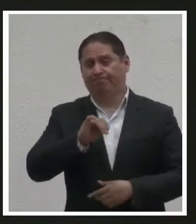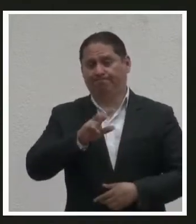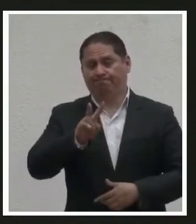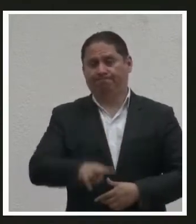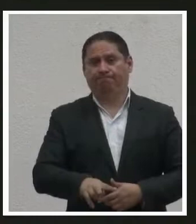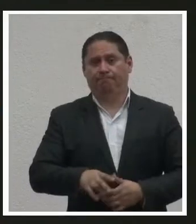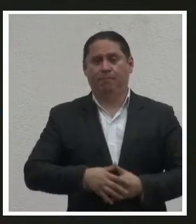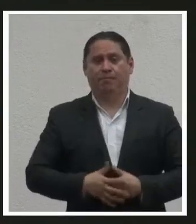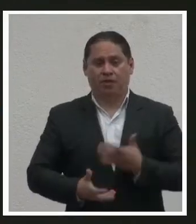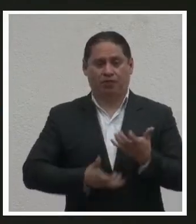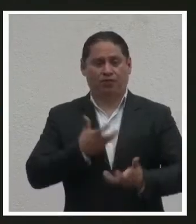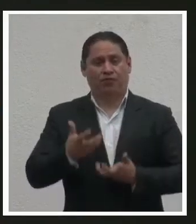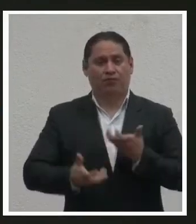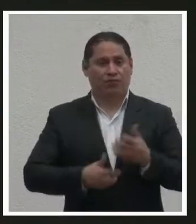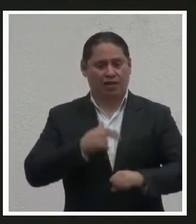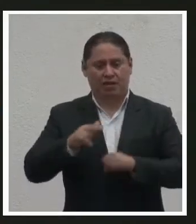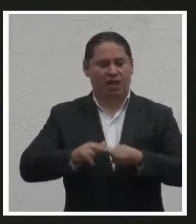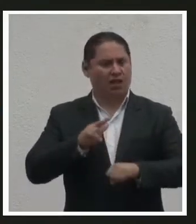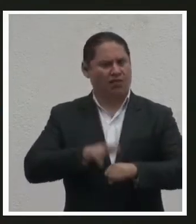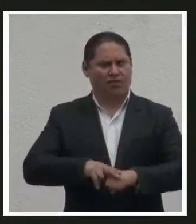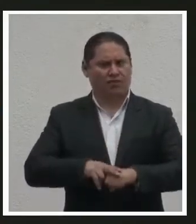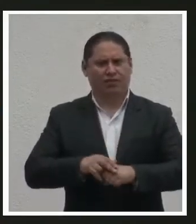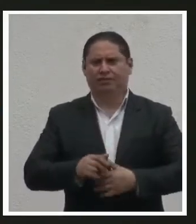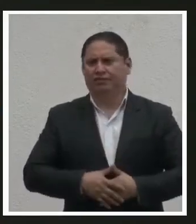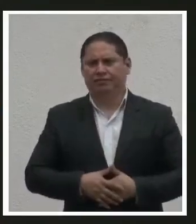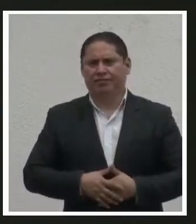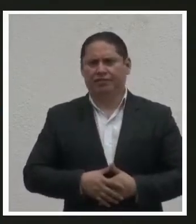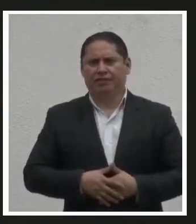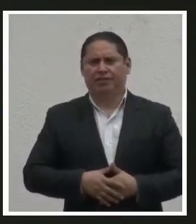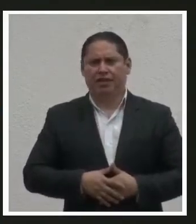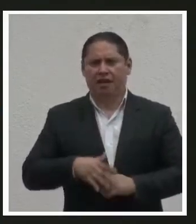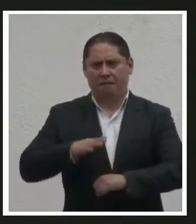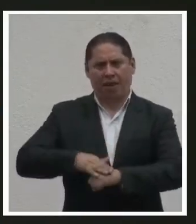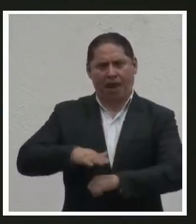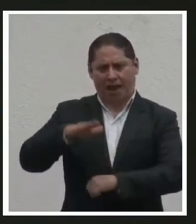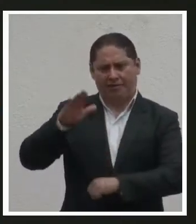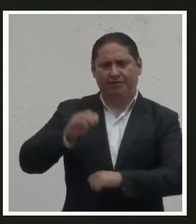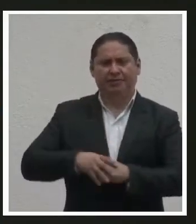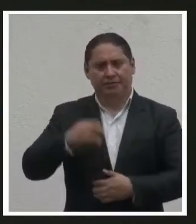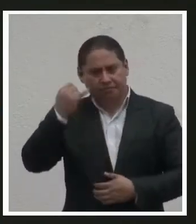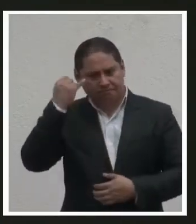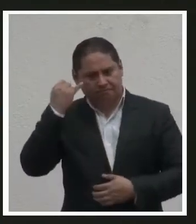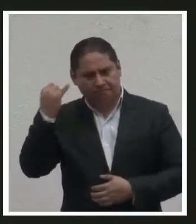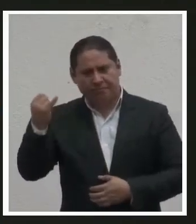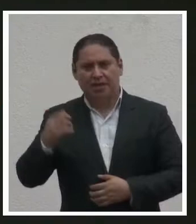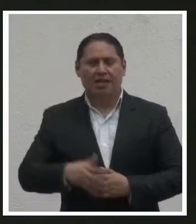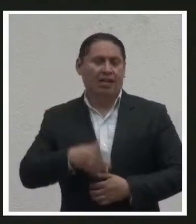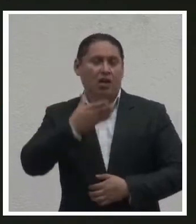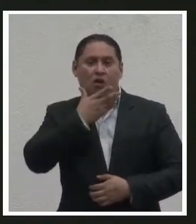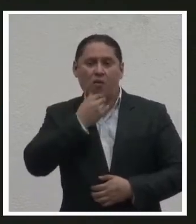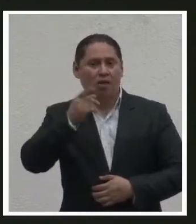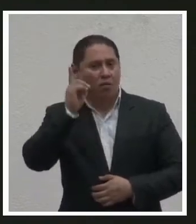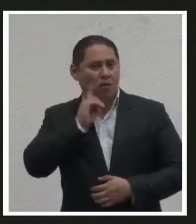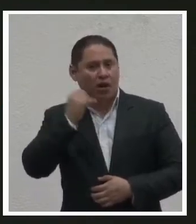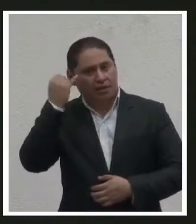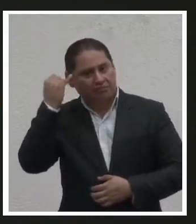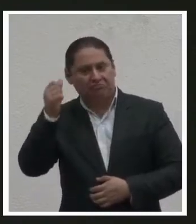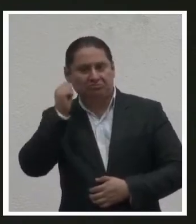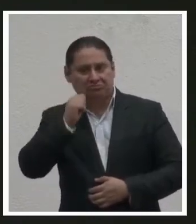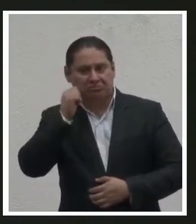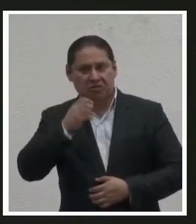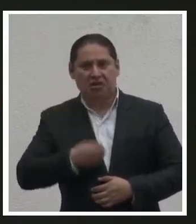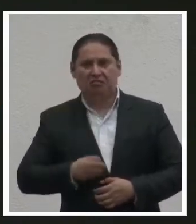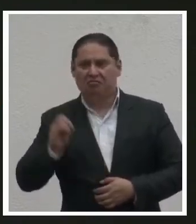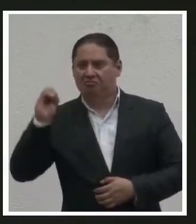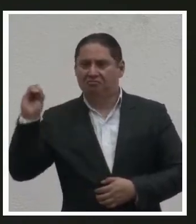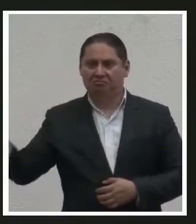por causa natural es muy bajo. En su mayoría son provocados por seres humanos, deduciendo que muchos se